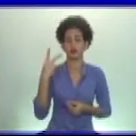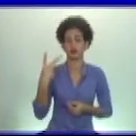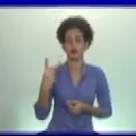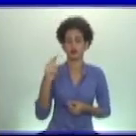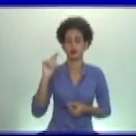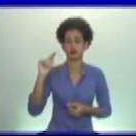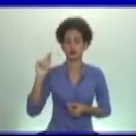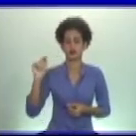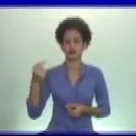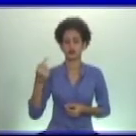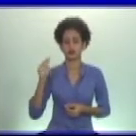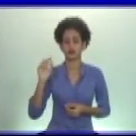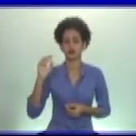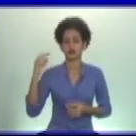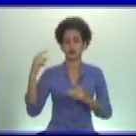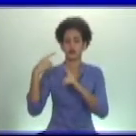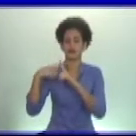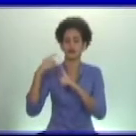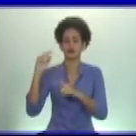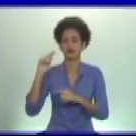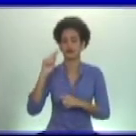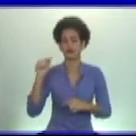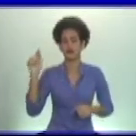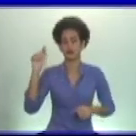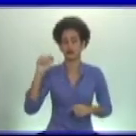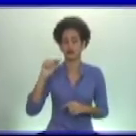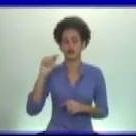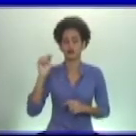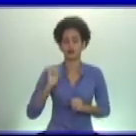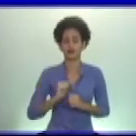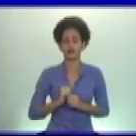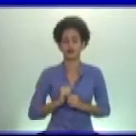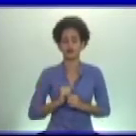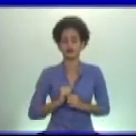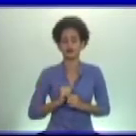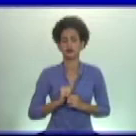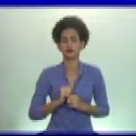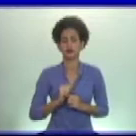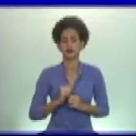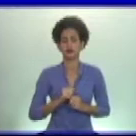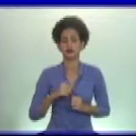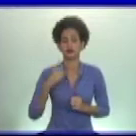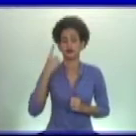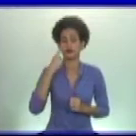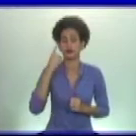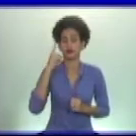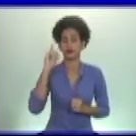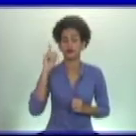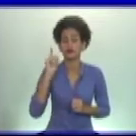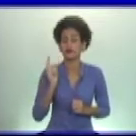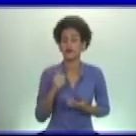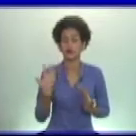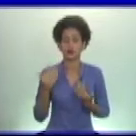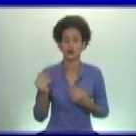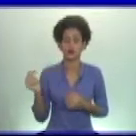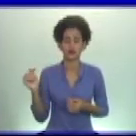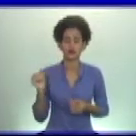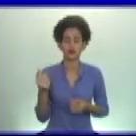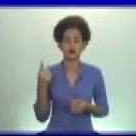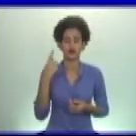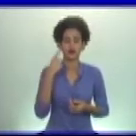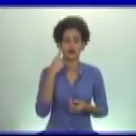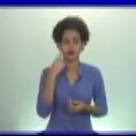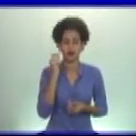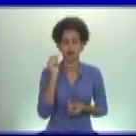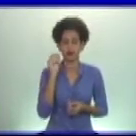infinito. Ahora sí vamos a ver conjunto imagen. Conjunto imagen decíamos que teníamos que fijarnos cuál es la menor, en este caso menor imagen que tiene la